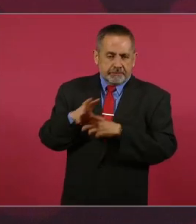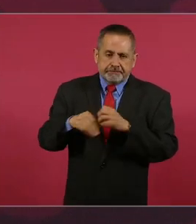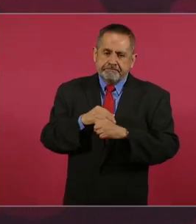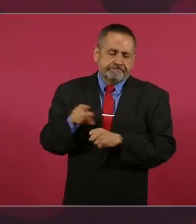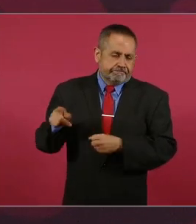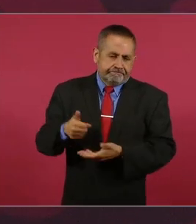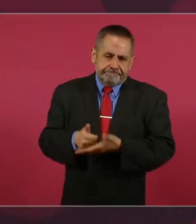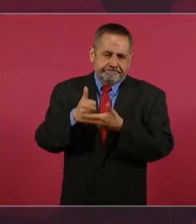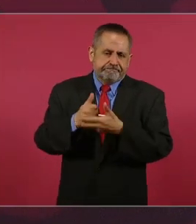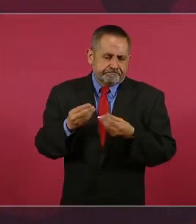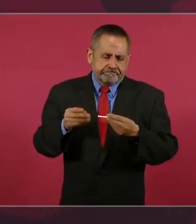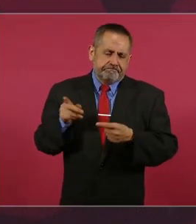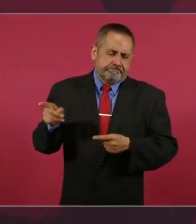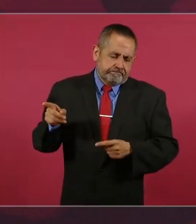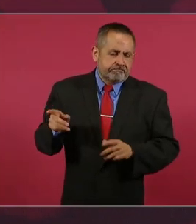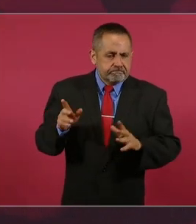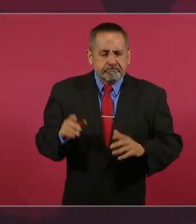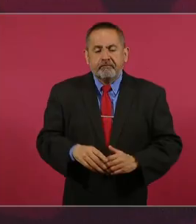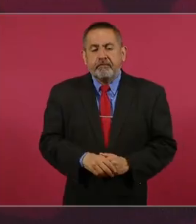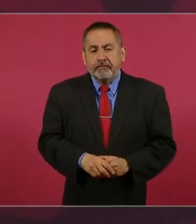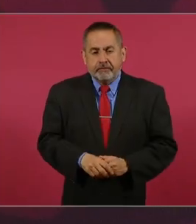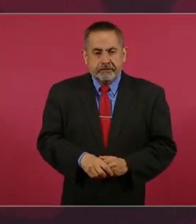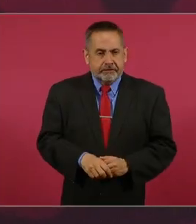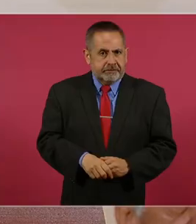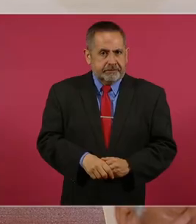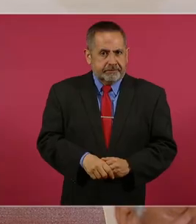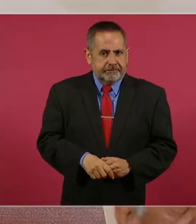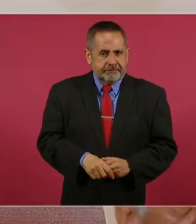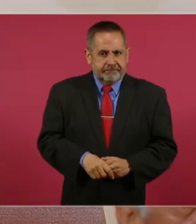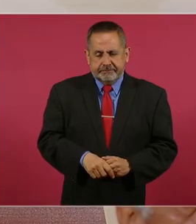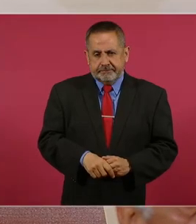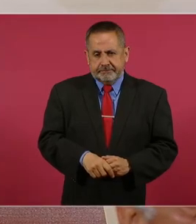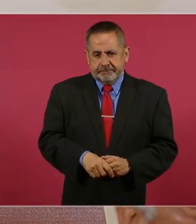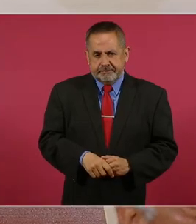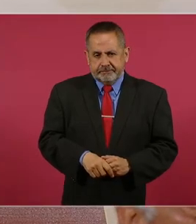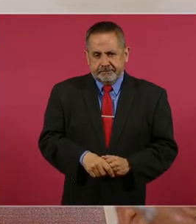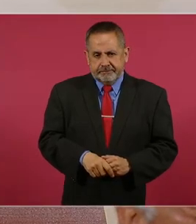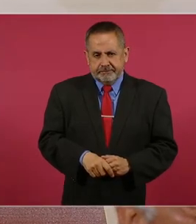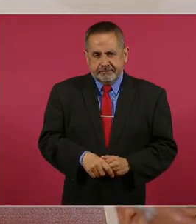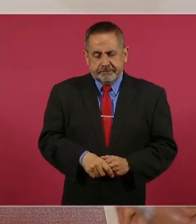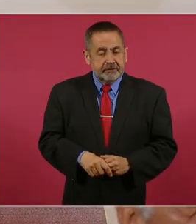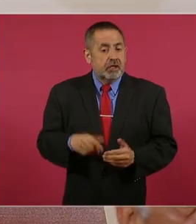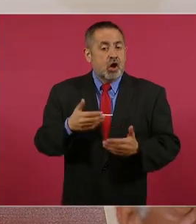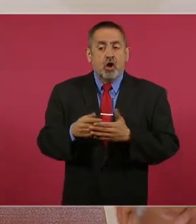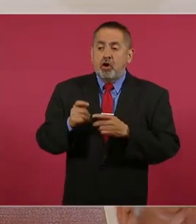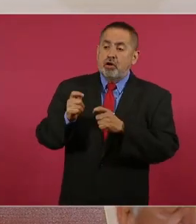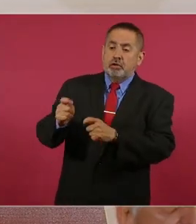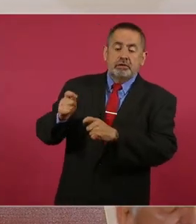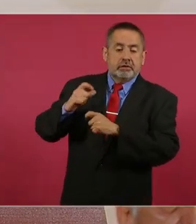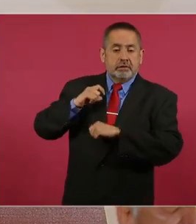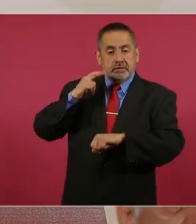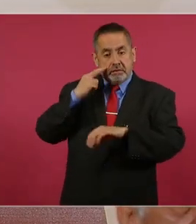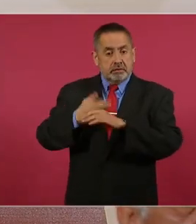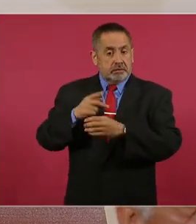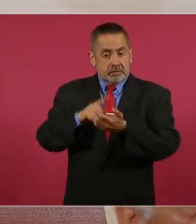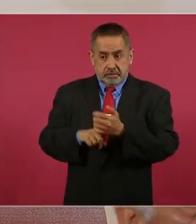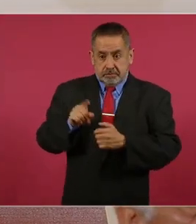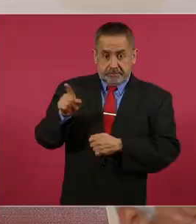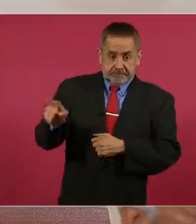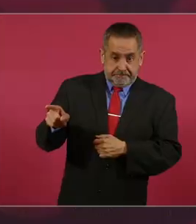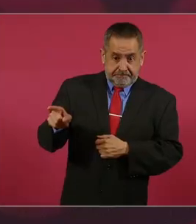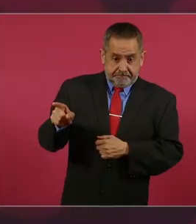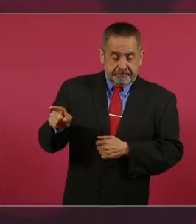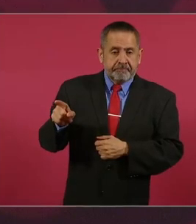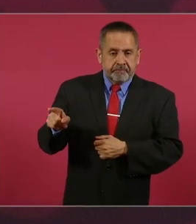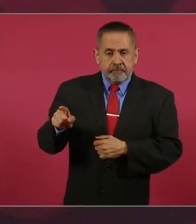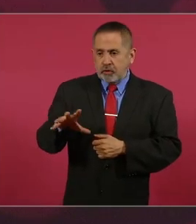Y ahora es el responsable de